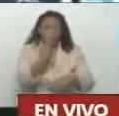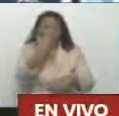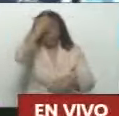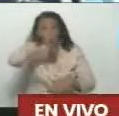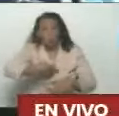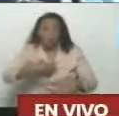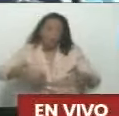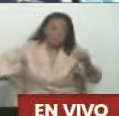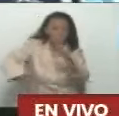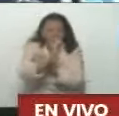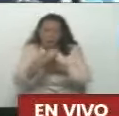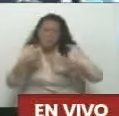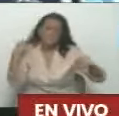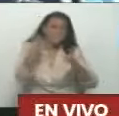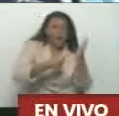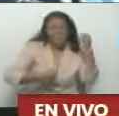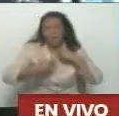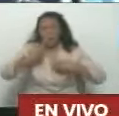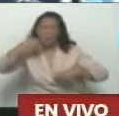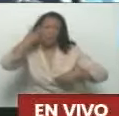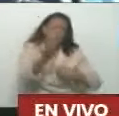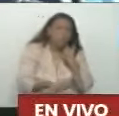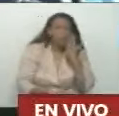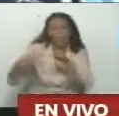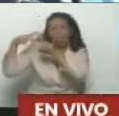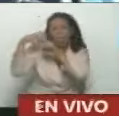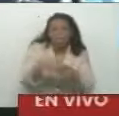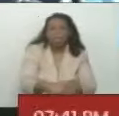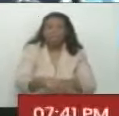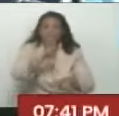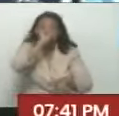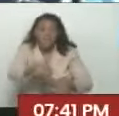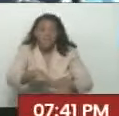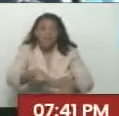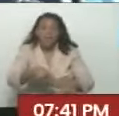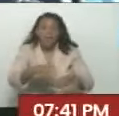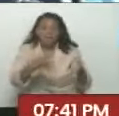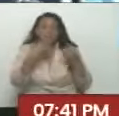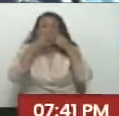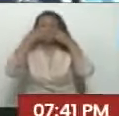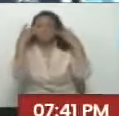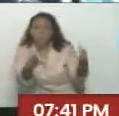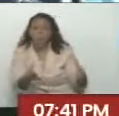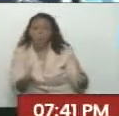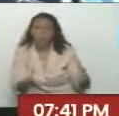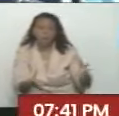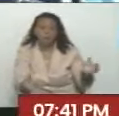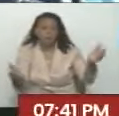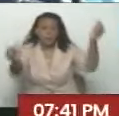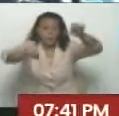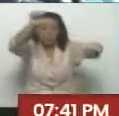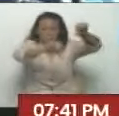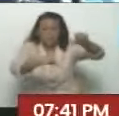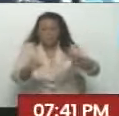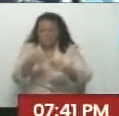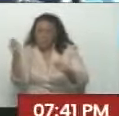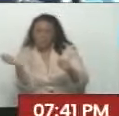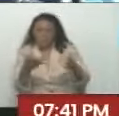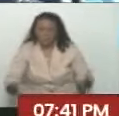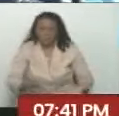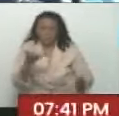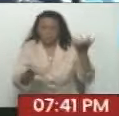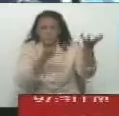lo pateaban, lo insultaban, lo humillaban, sino que lo despreciaron y le prendieron candela en uno de los hechos de